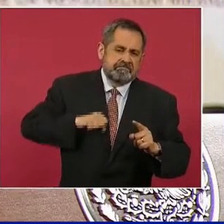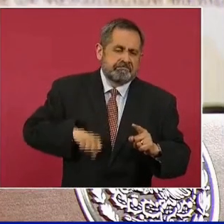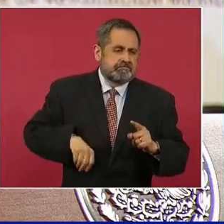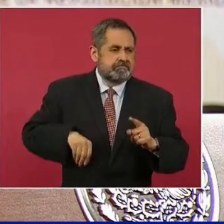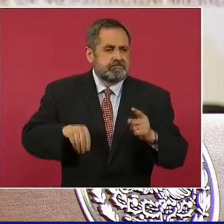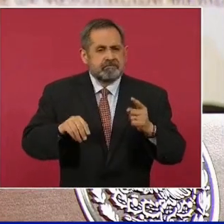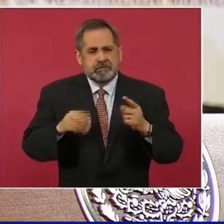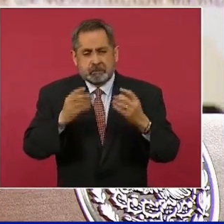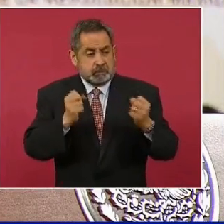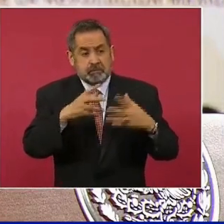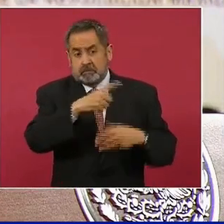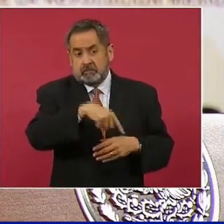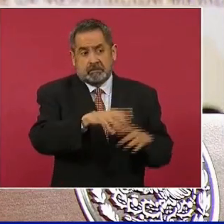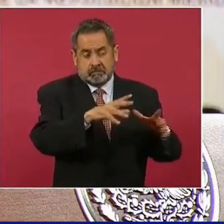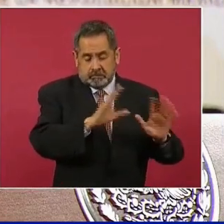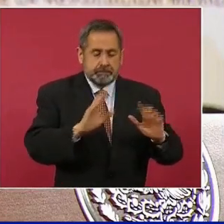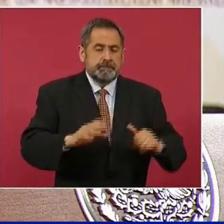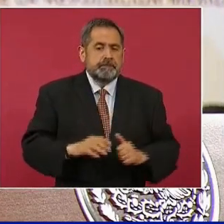Muchos.